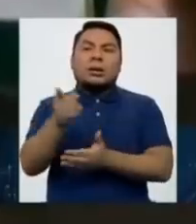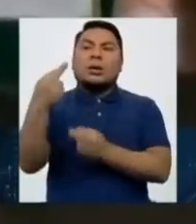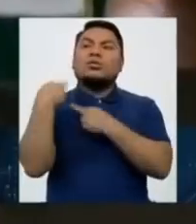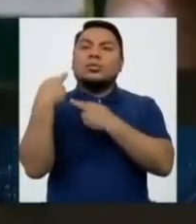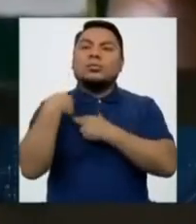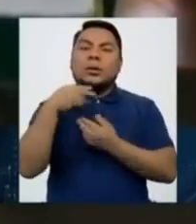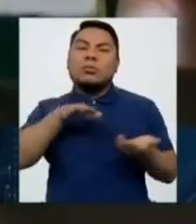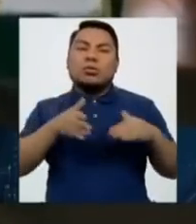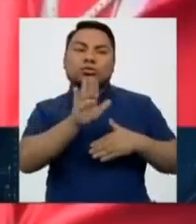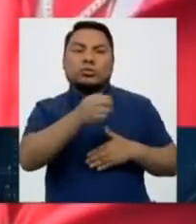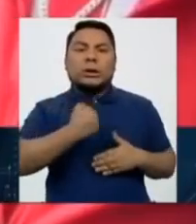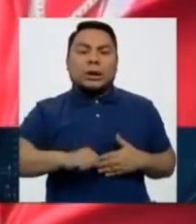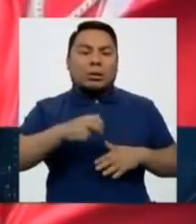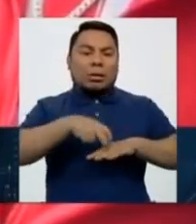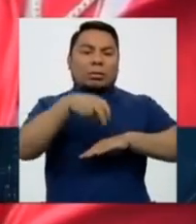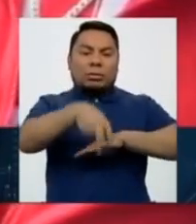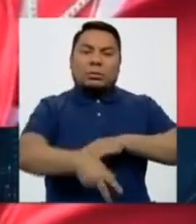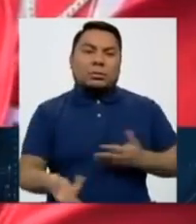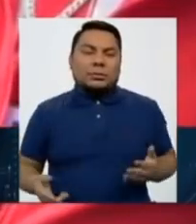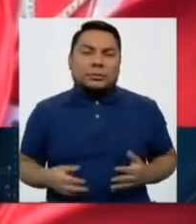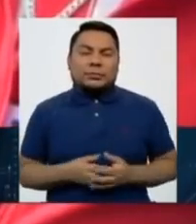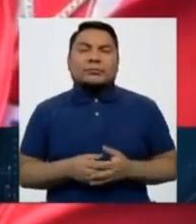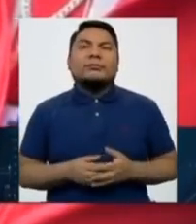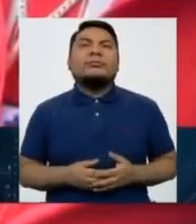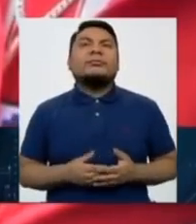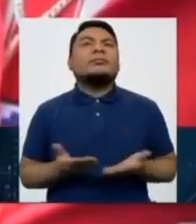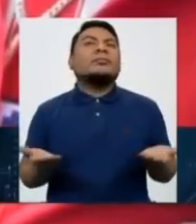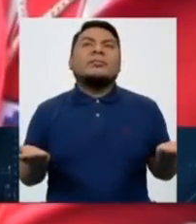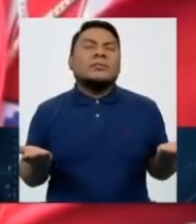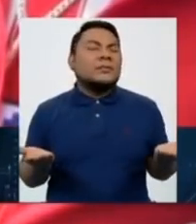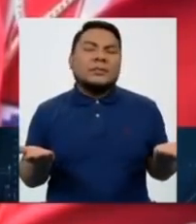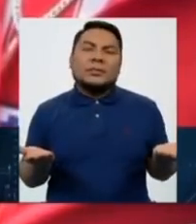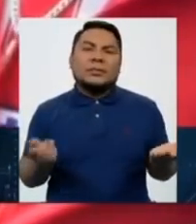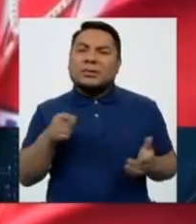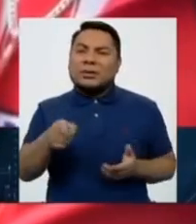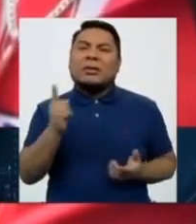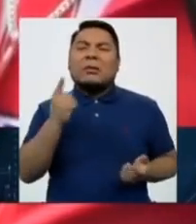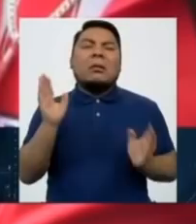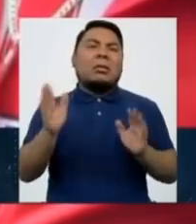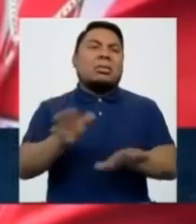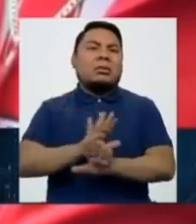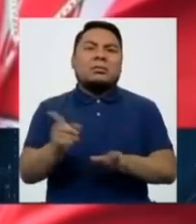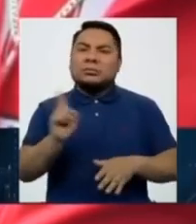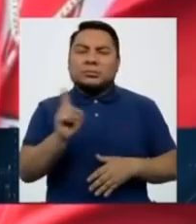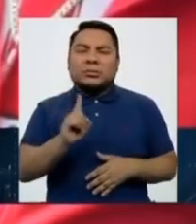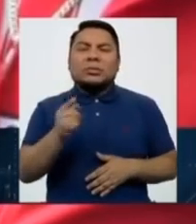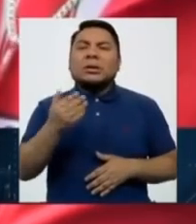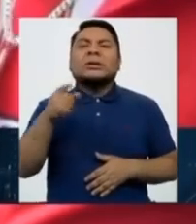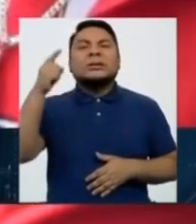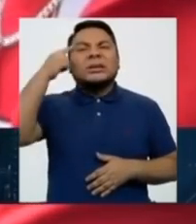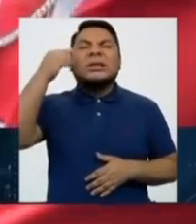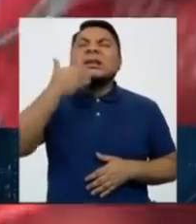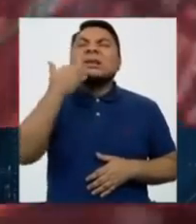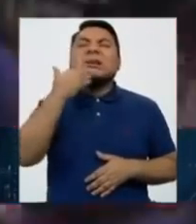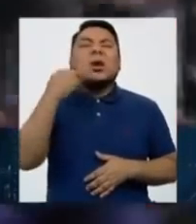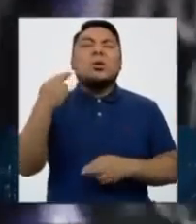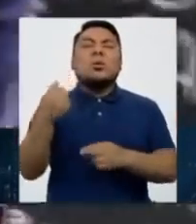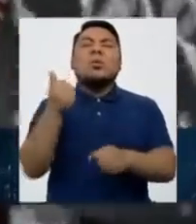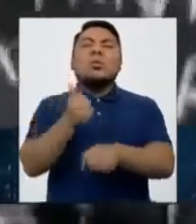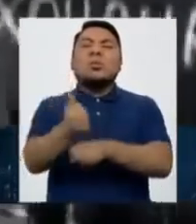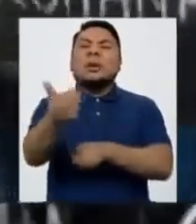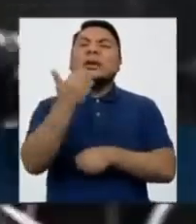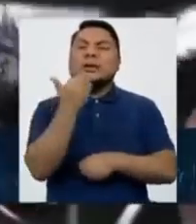por la muerte de su hija. Esto no puede quedar así y tiene que encontrarse un culpable.